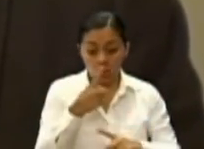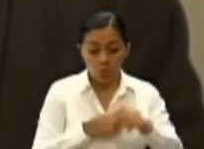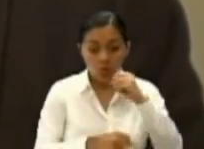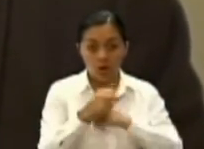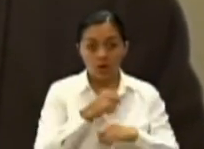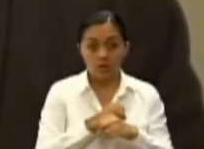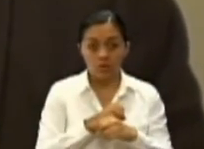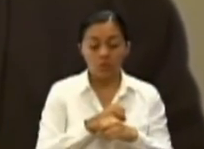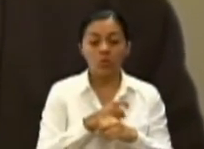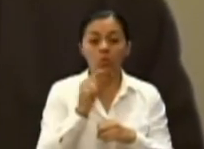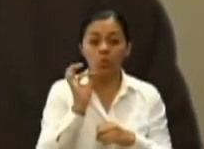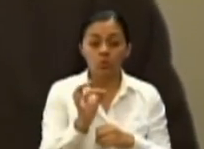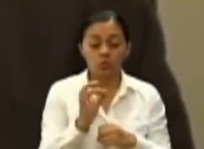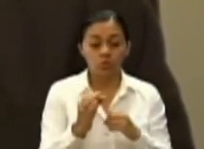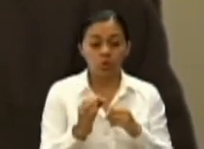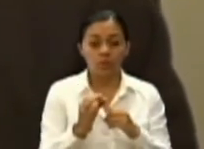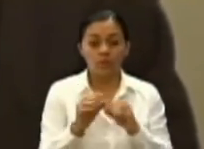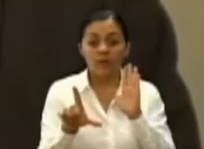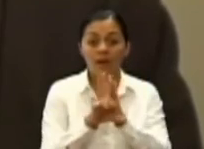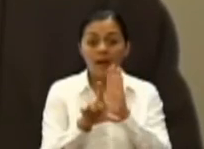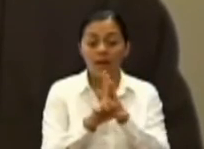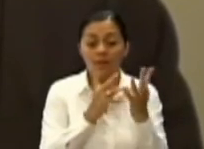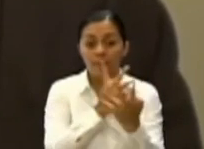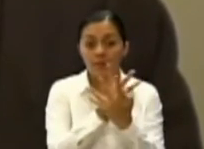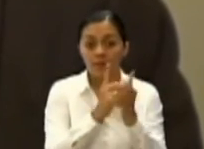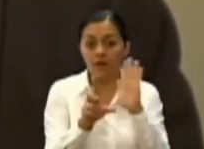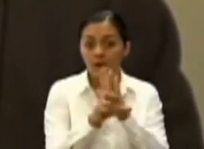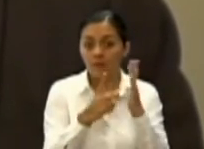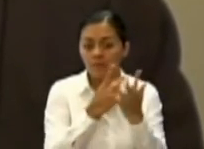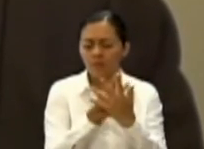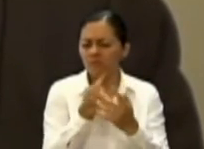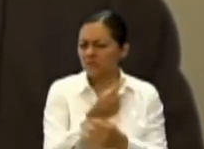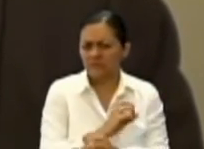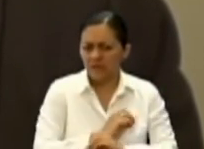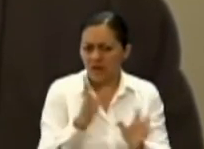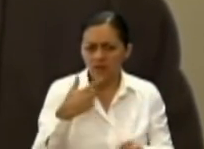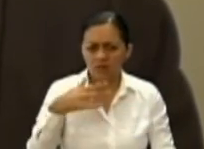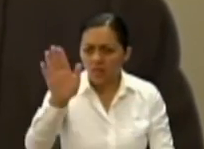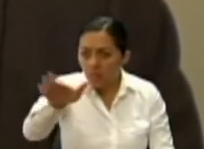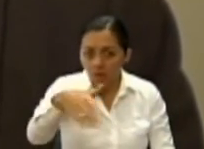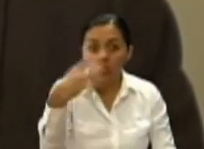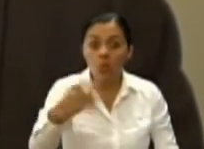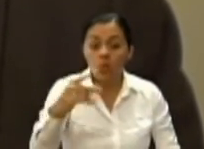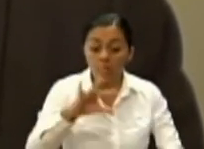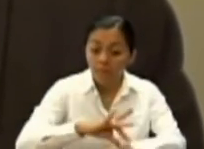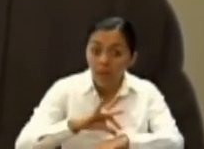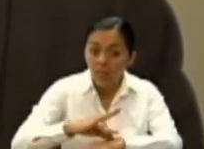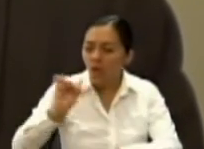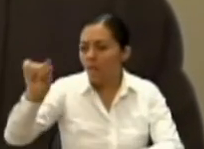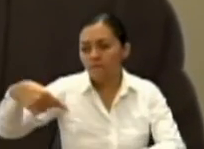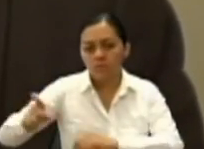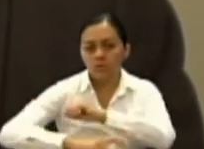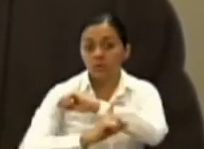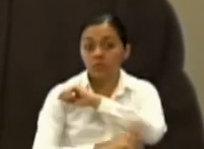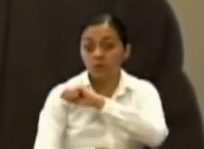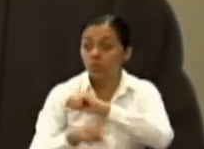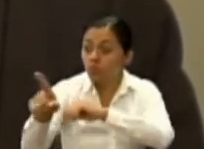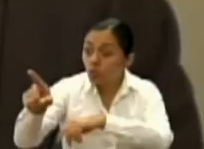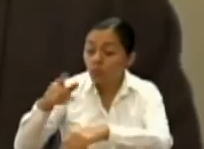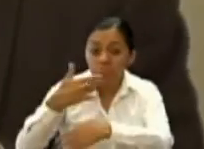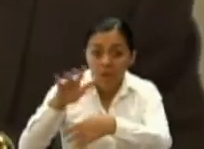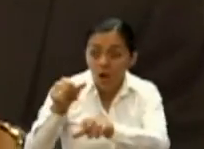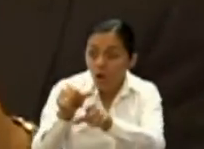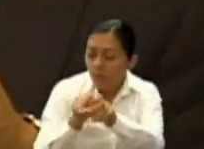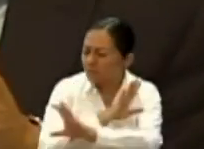coidh el código por el código integral penal las cuerdas le dijeron a los médicos que yo más sancionar las malas prácticas